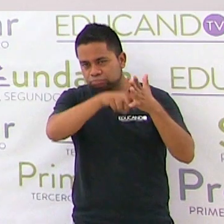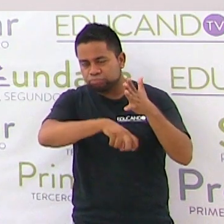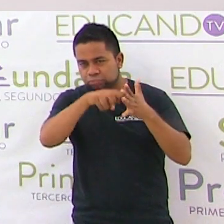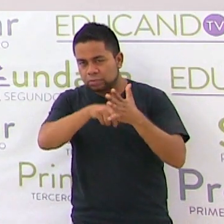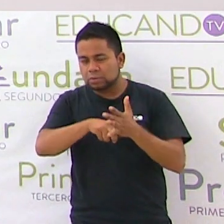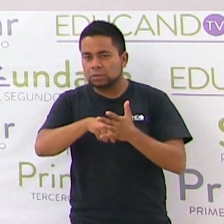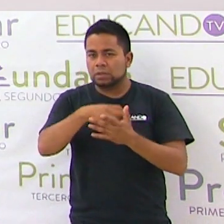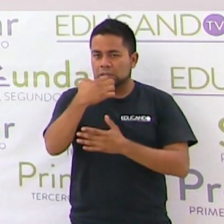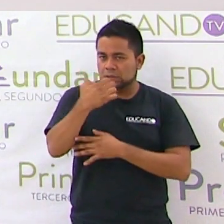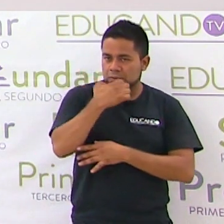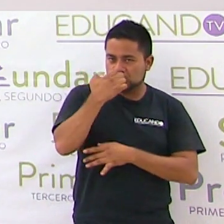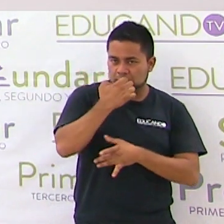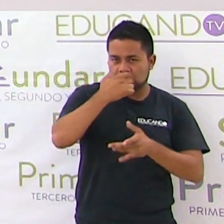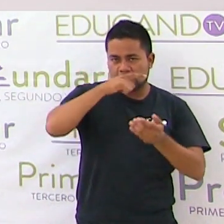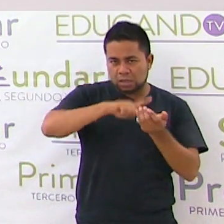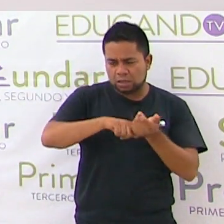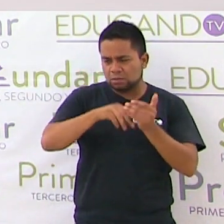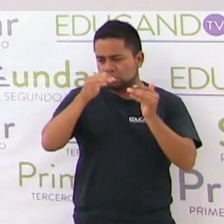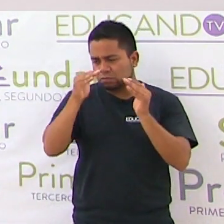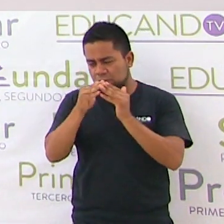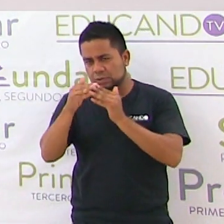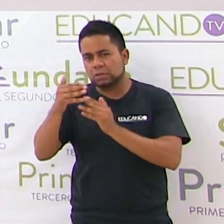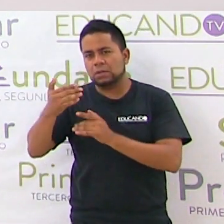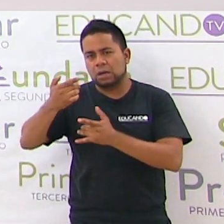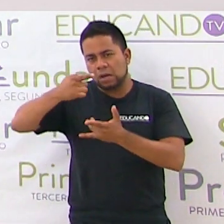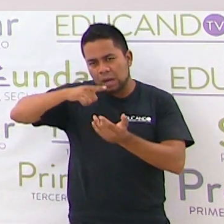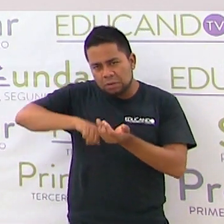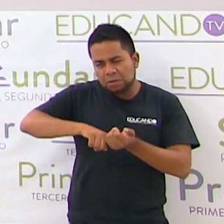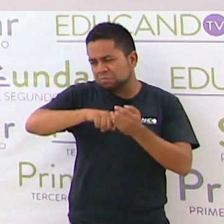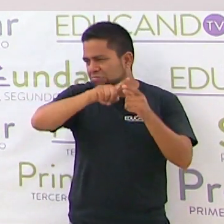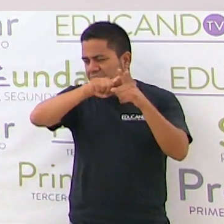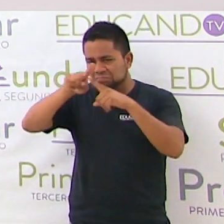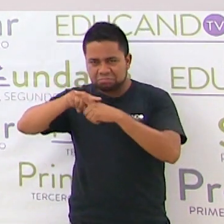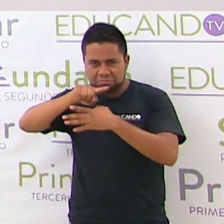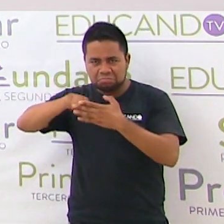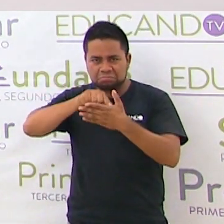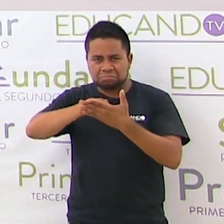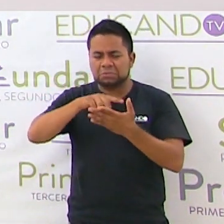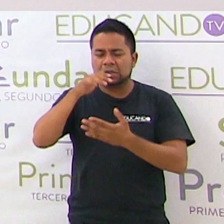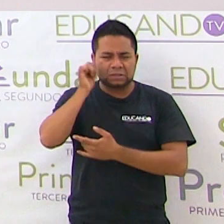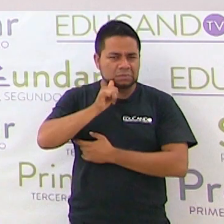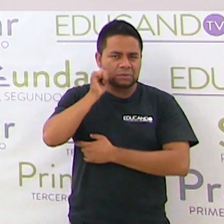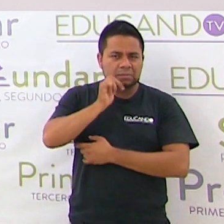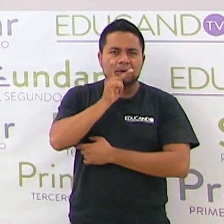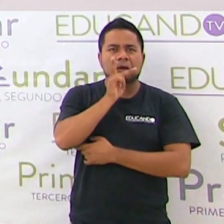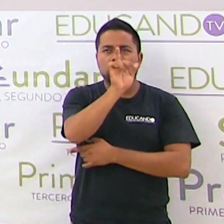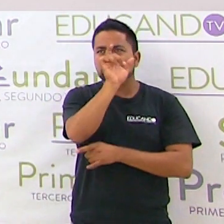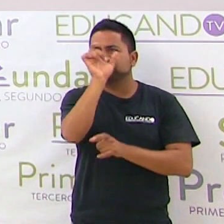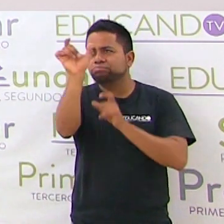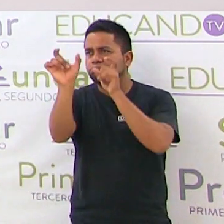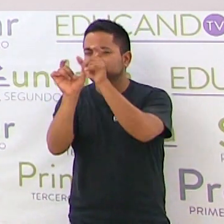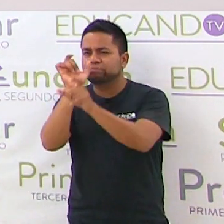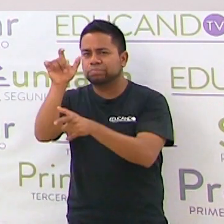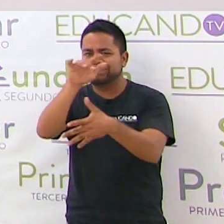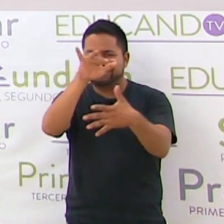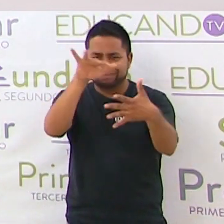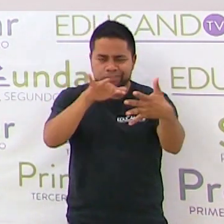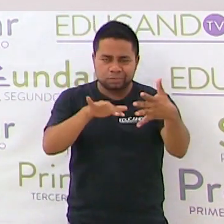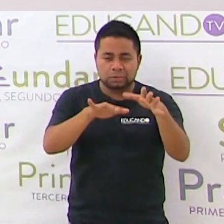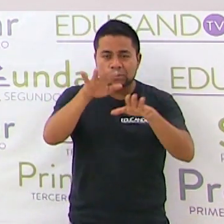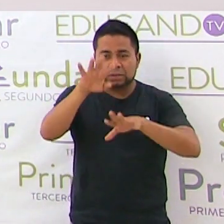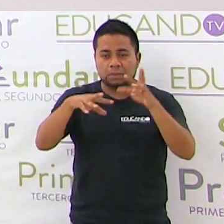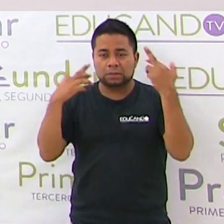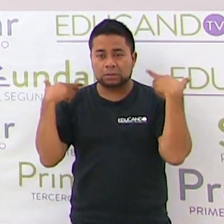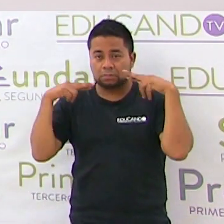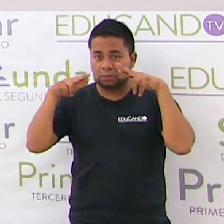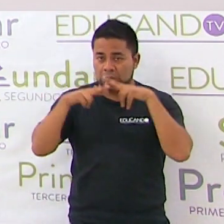escuela, en la casa, en todas partes vemos palabras escritas, vemos textos. En muchas ocasiones en el salón la maestra o el maestro